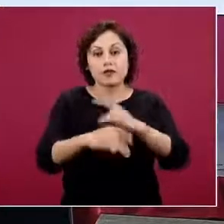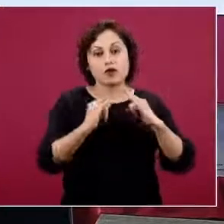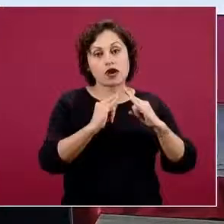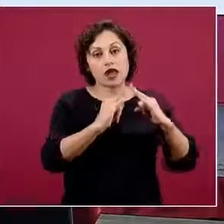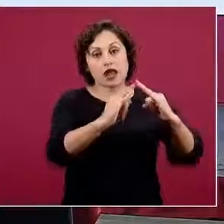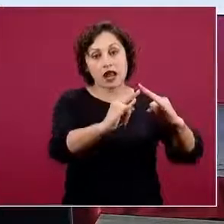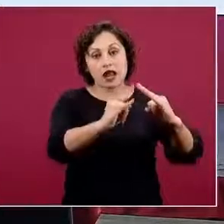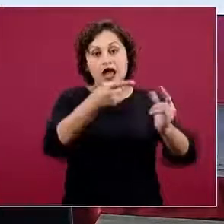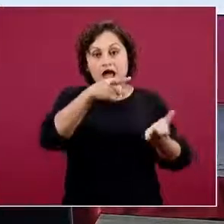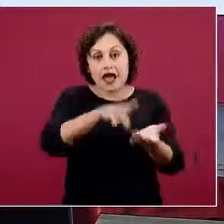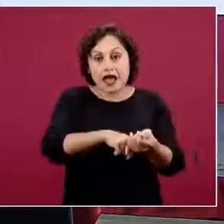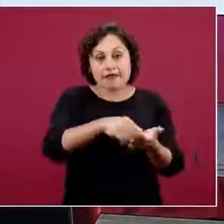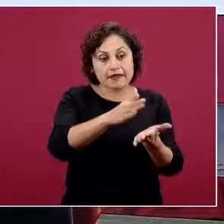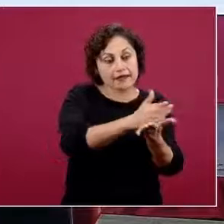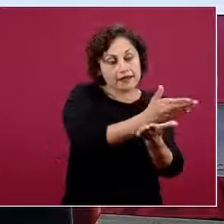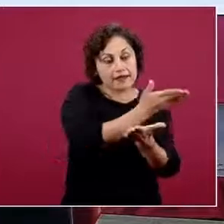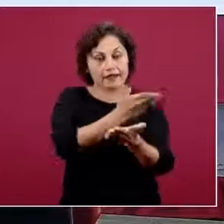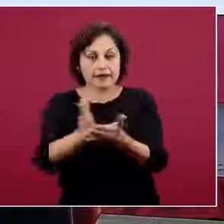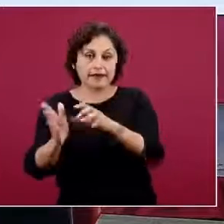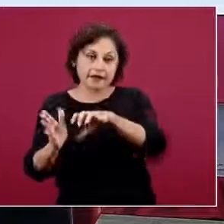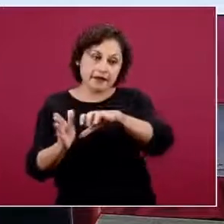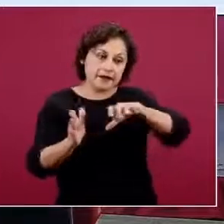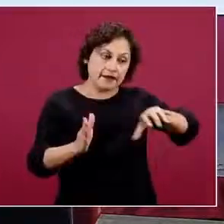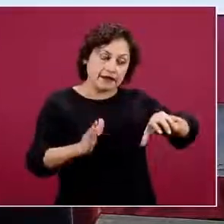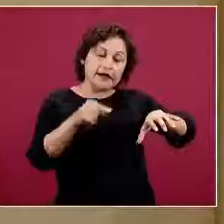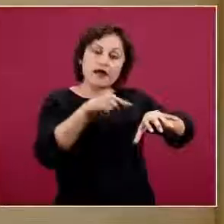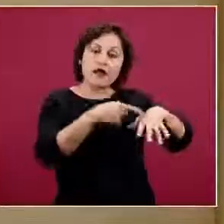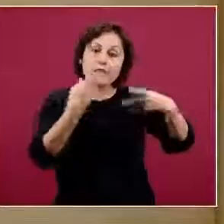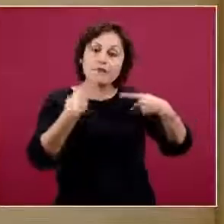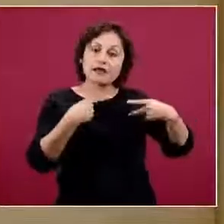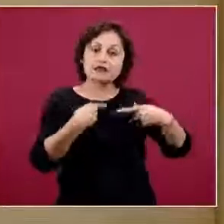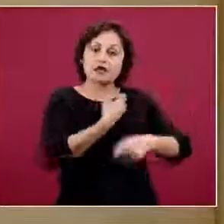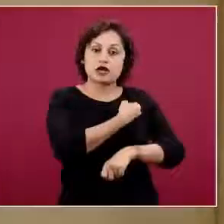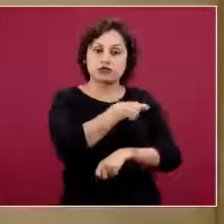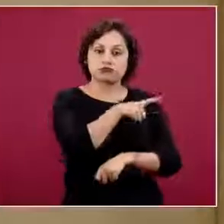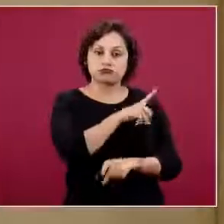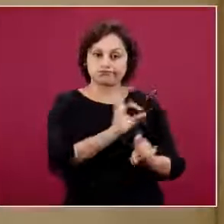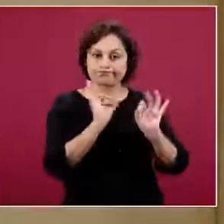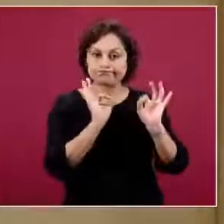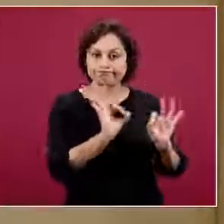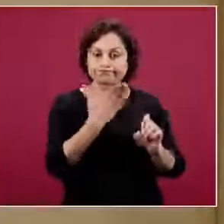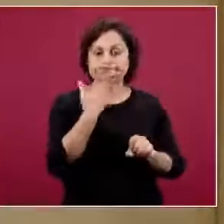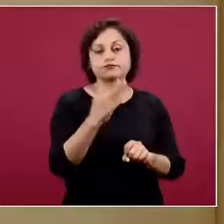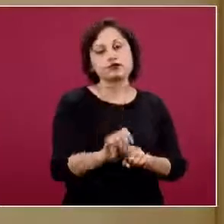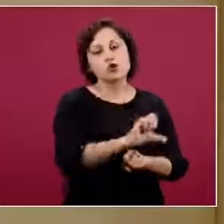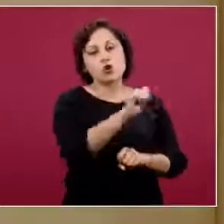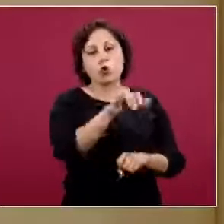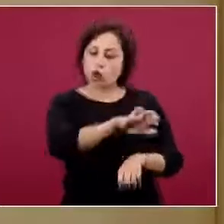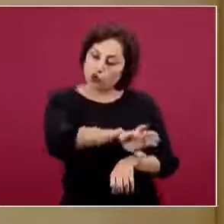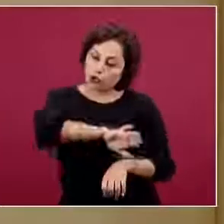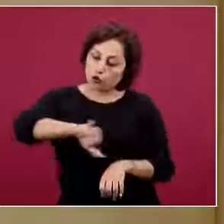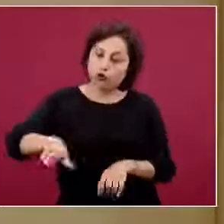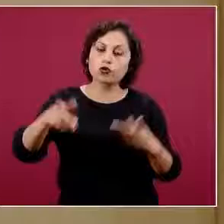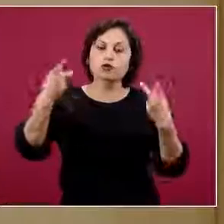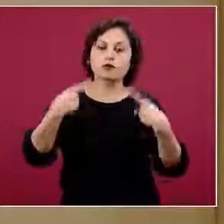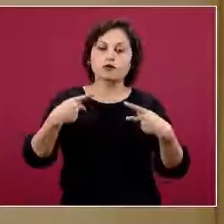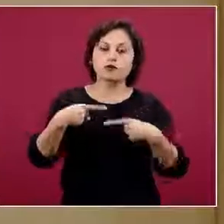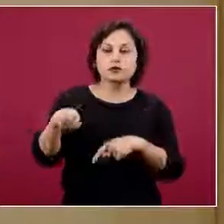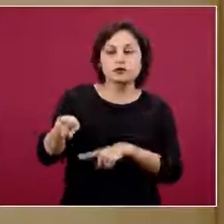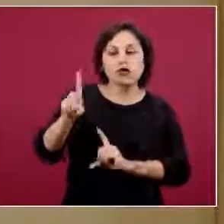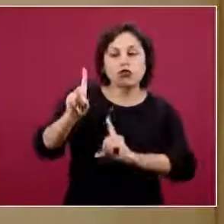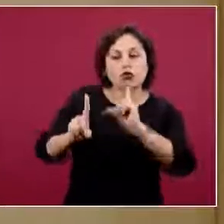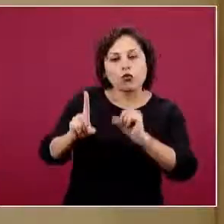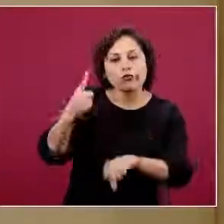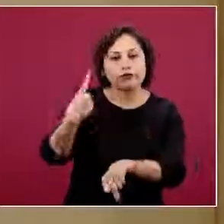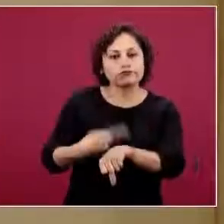refugio en pacientes sanos o refugiados sanos o personas sanas y pacientes sospechosos de COVID ahora en este